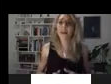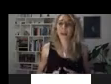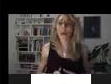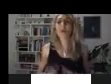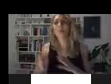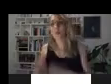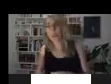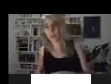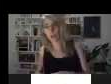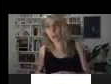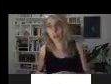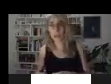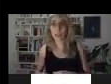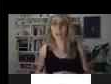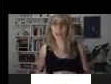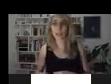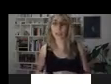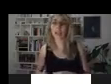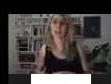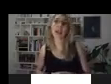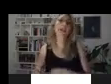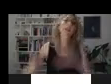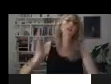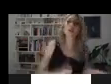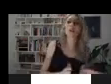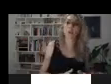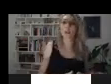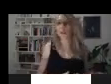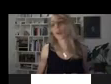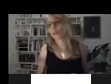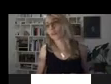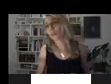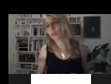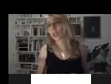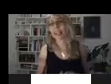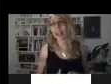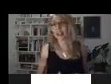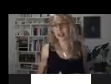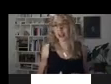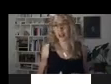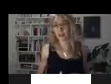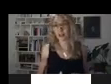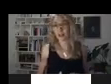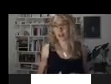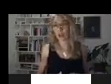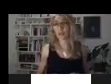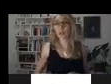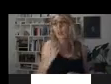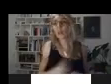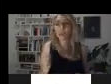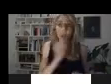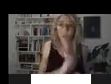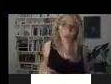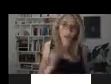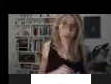No puede haber un precio en el taller del artista y otro precio en la galería.